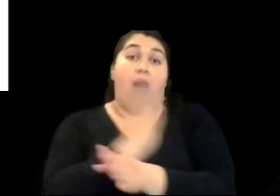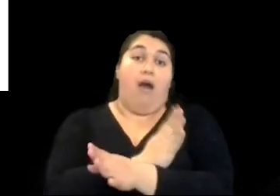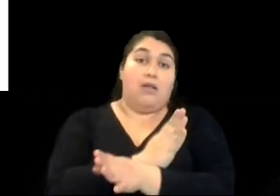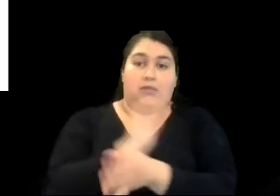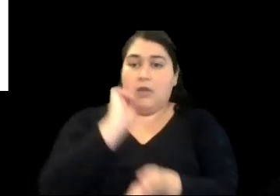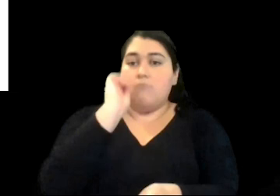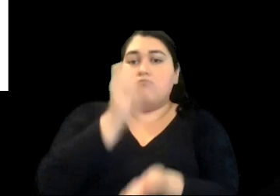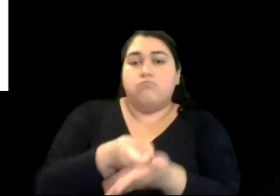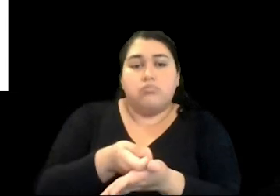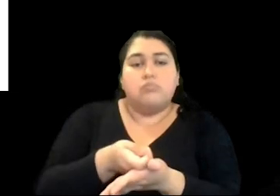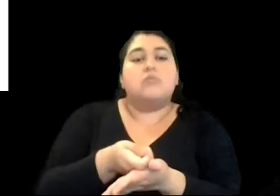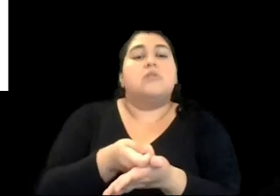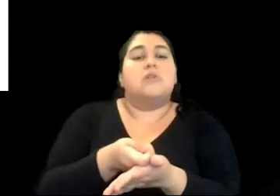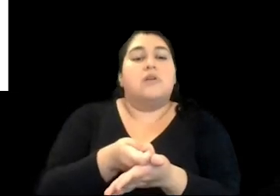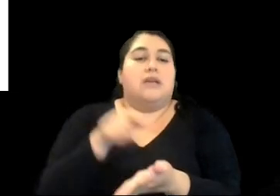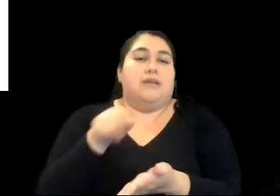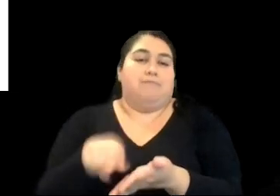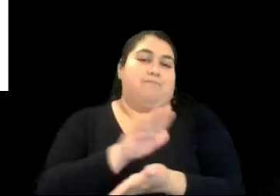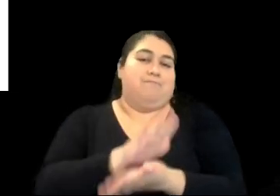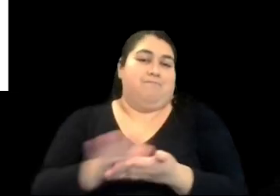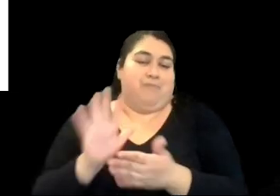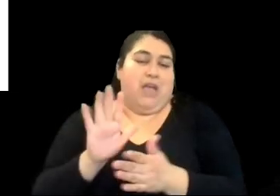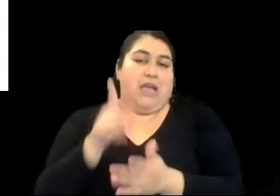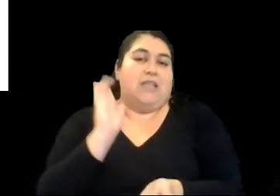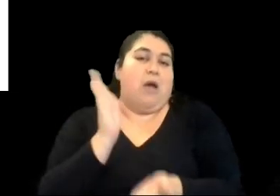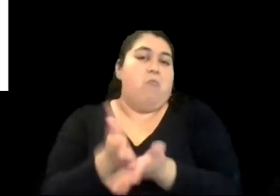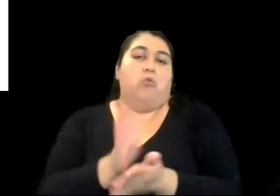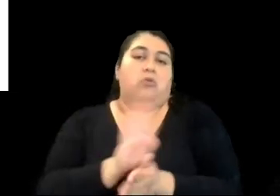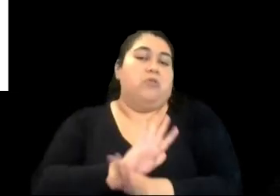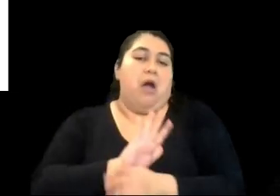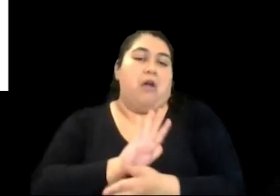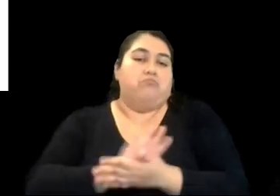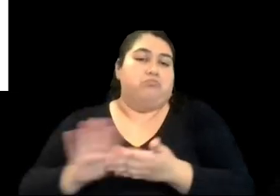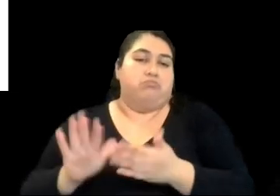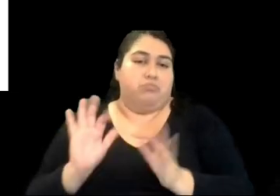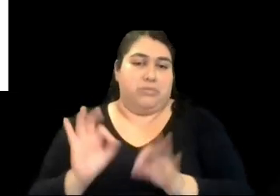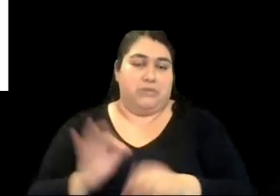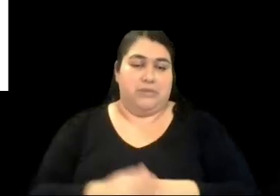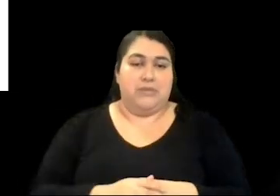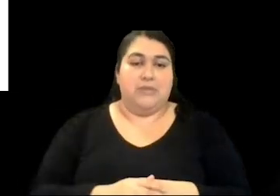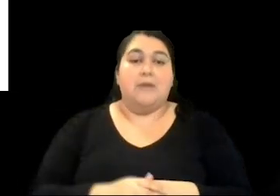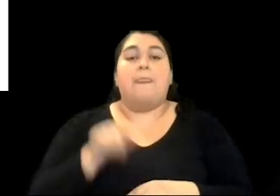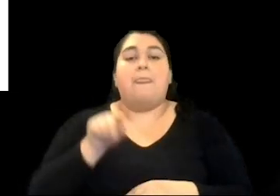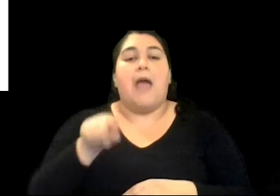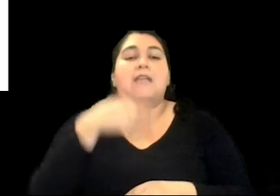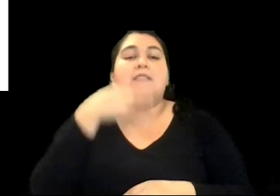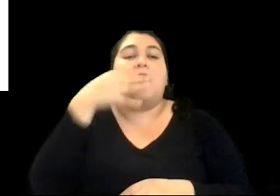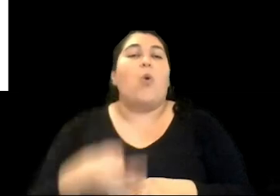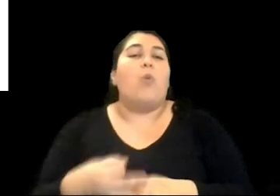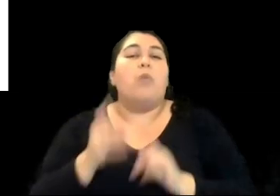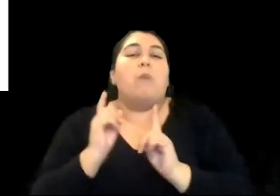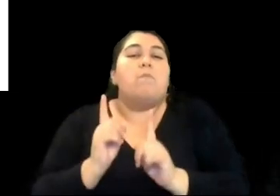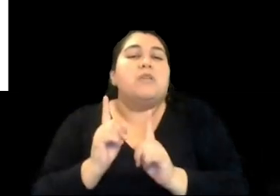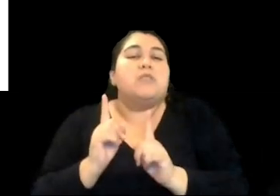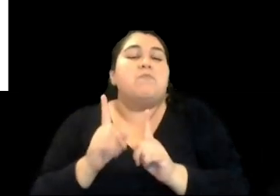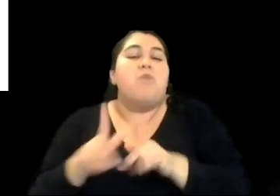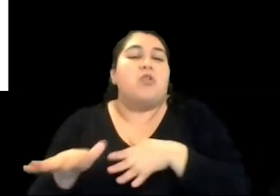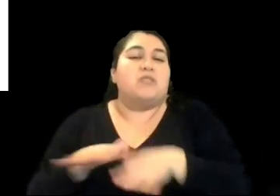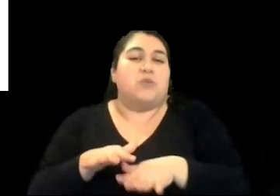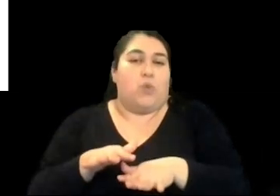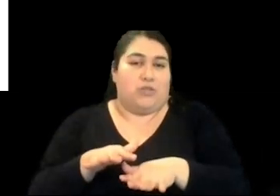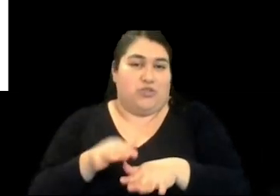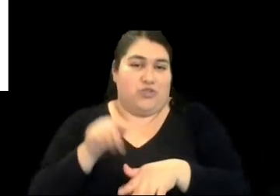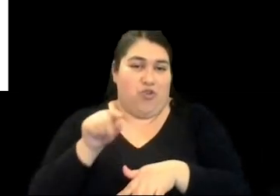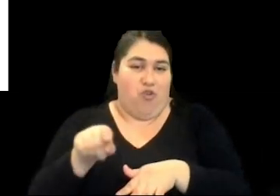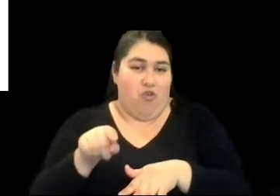del día 31 de marzo, esa multa también quedaría condonada. Acá se cumple con la misma situación que se da para la condonación total de